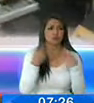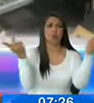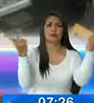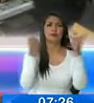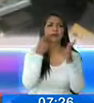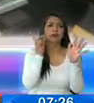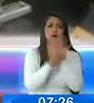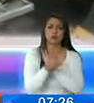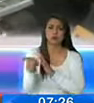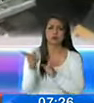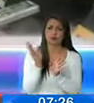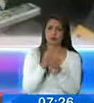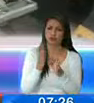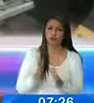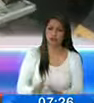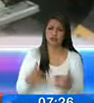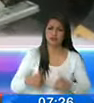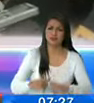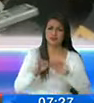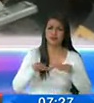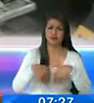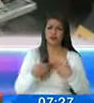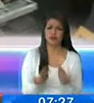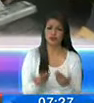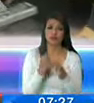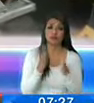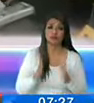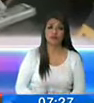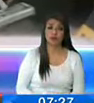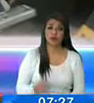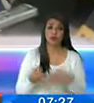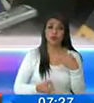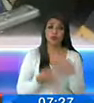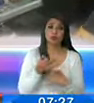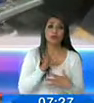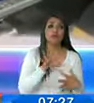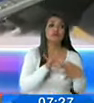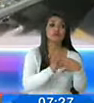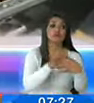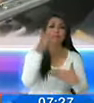No queremos funcionarios, menos funcionarios judiciales, que estén vinculados con el